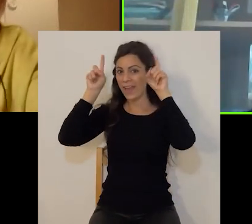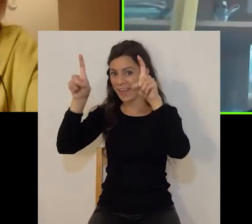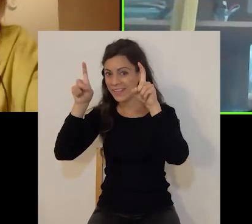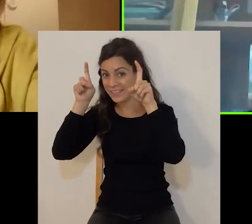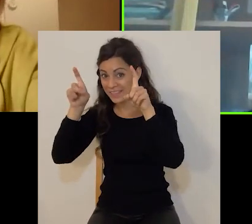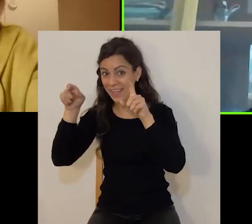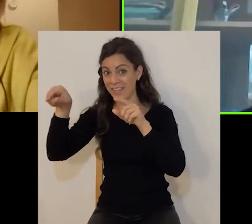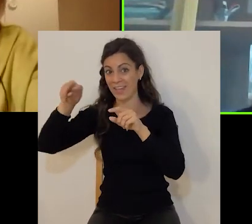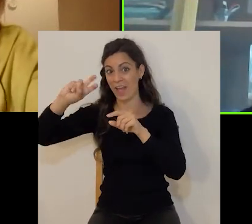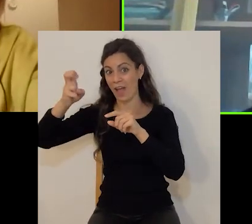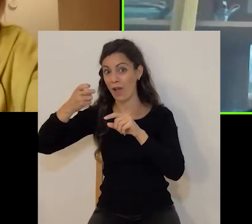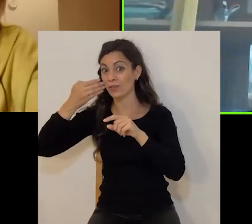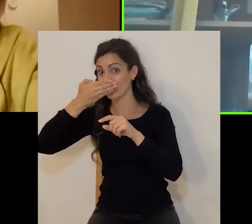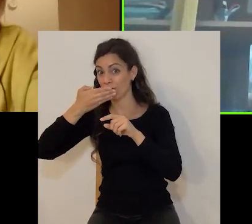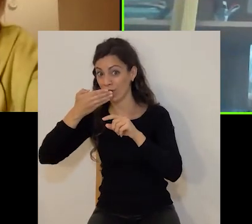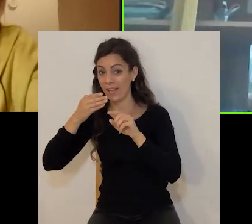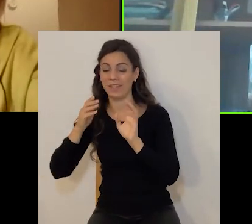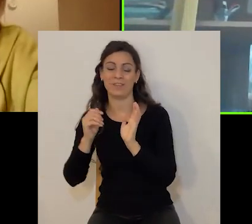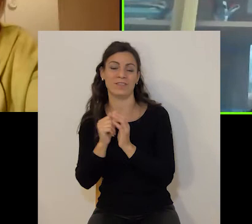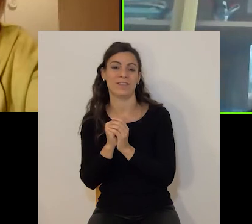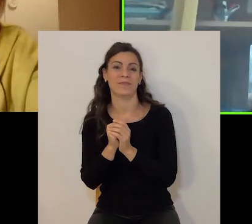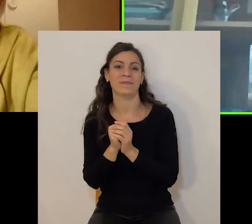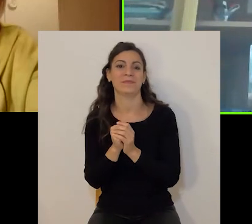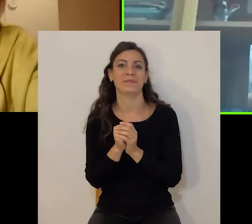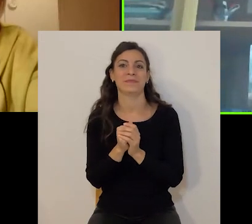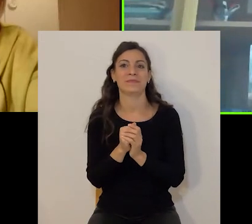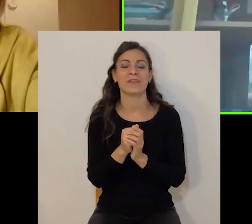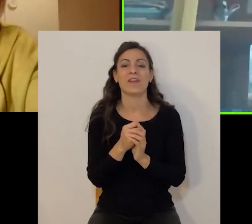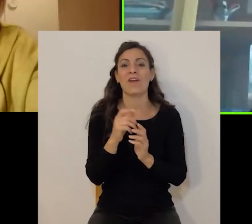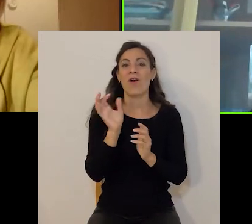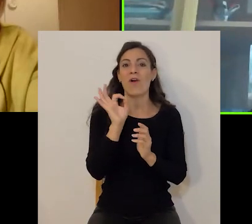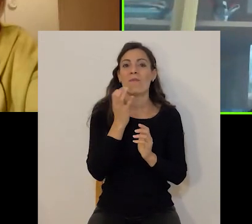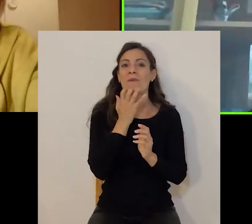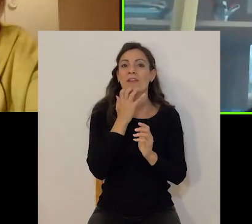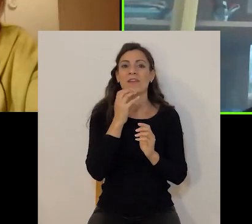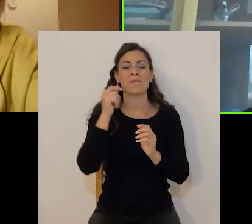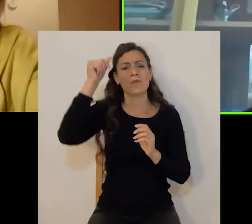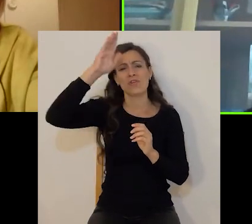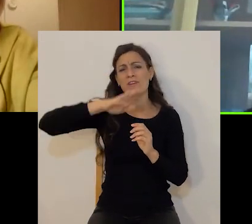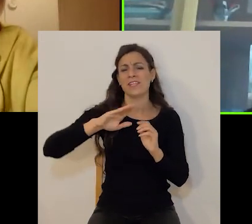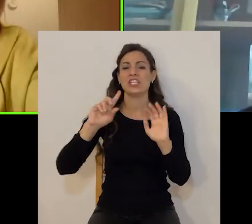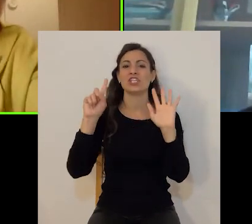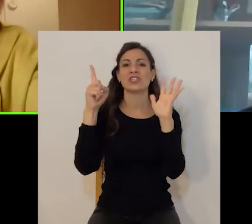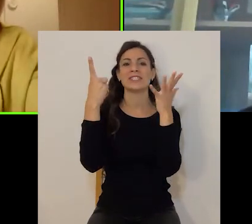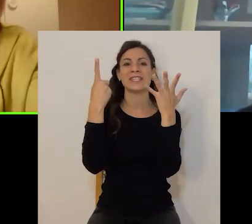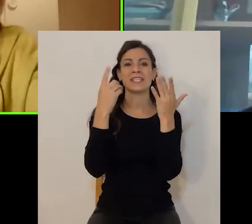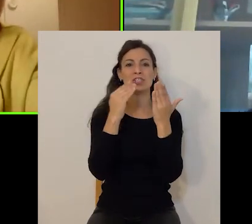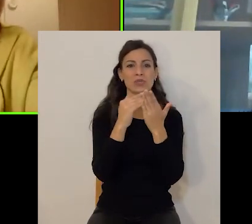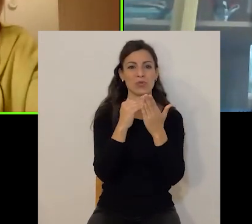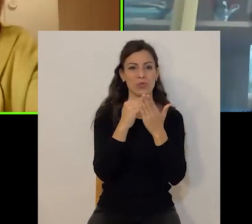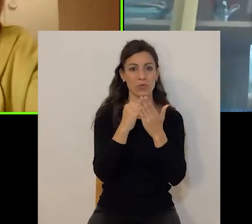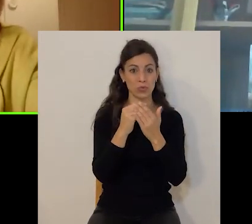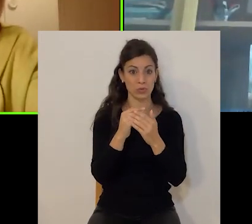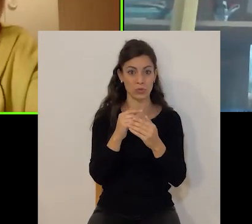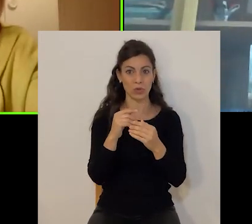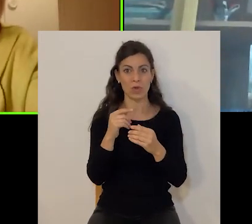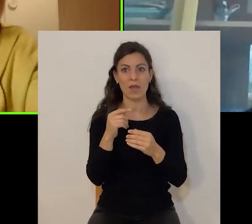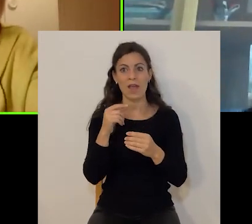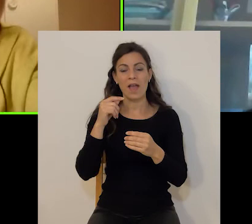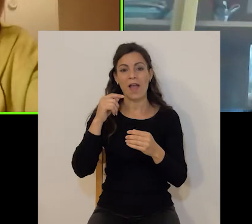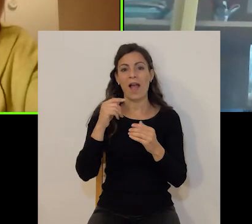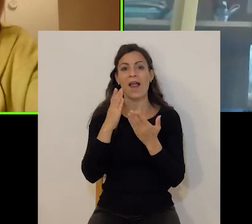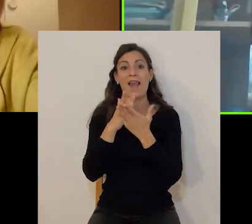en el mismo centro educativo, las imágenes primeras, es un niño de sexto, niño o niña de sexto, que va al aula de